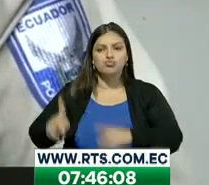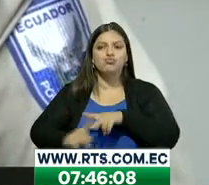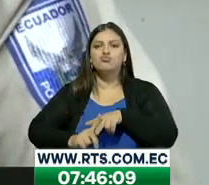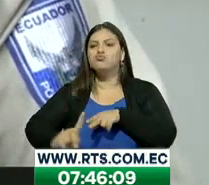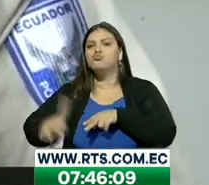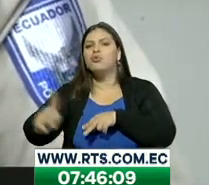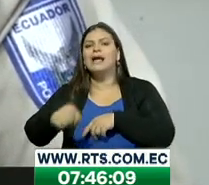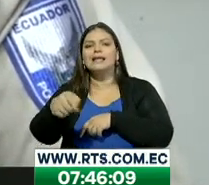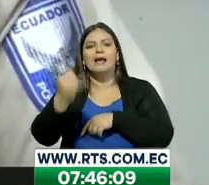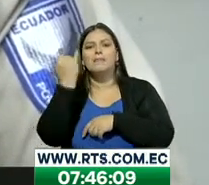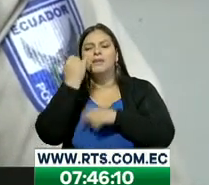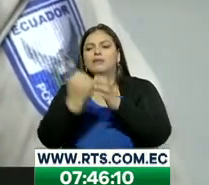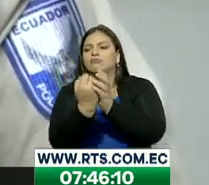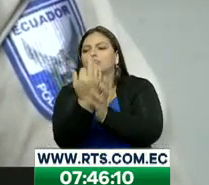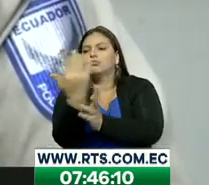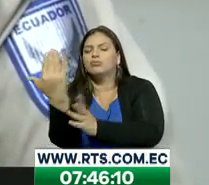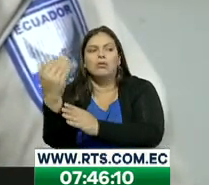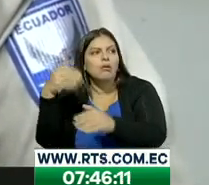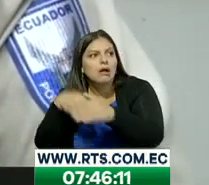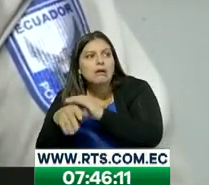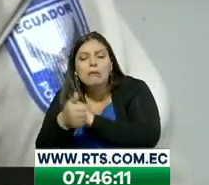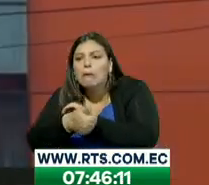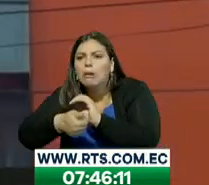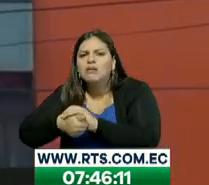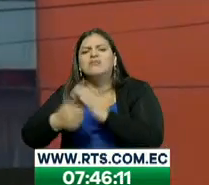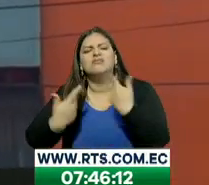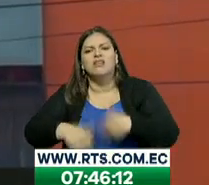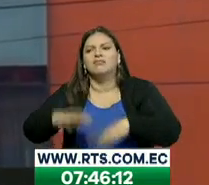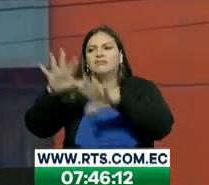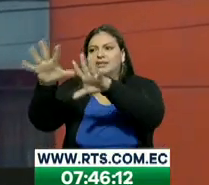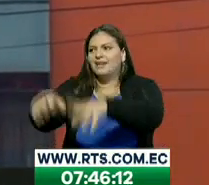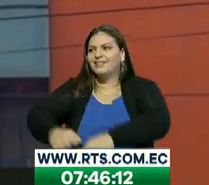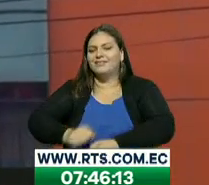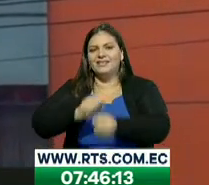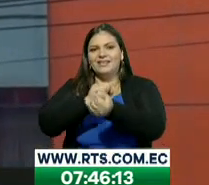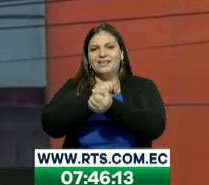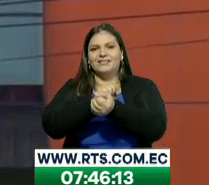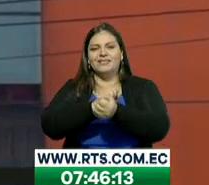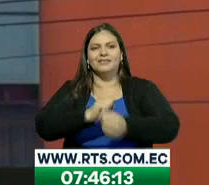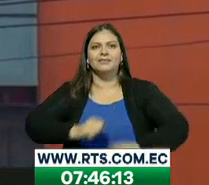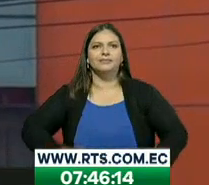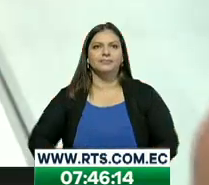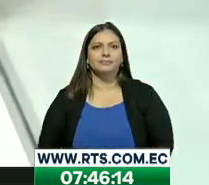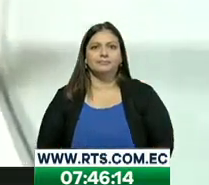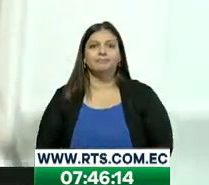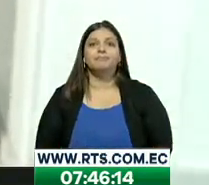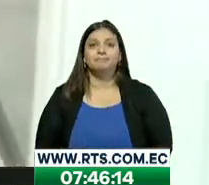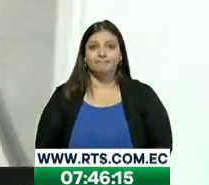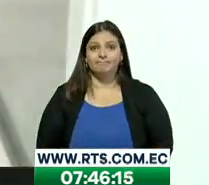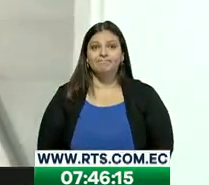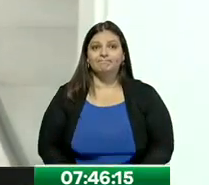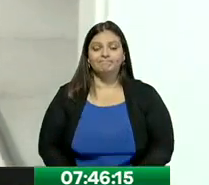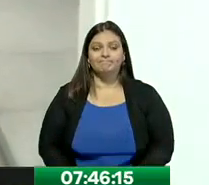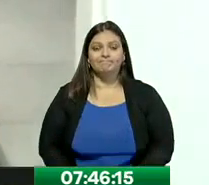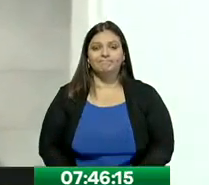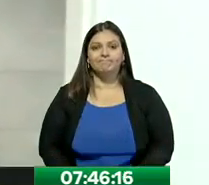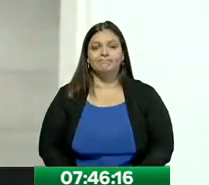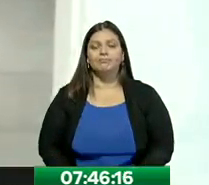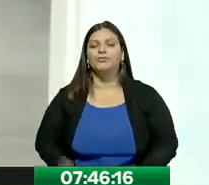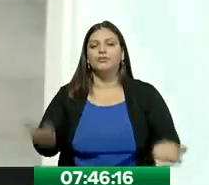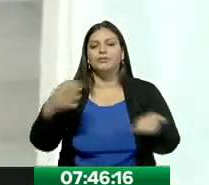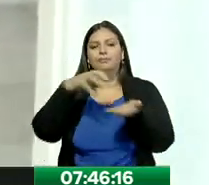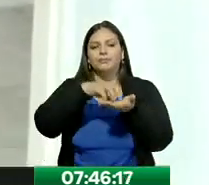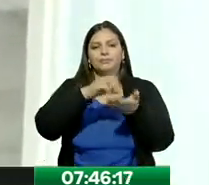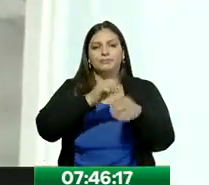arma? Sí, justamente una arma cortopunzante. El detenido fue llevado ante la justicia por el delito de asesinato. Desde Los